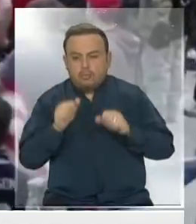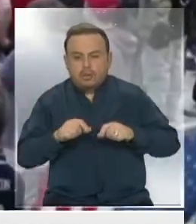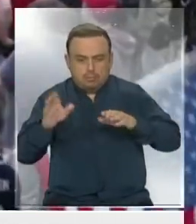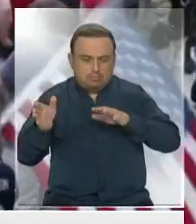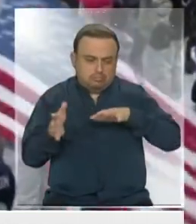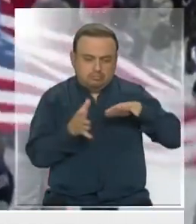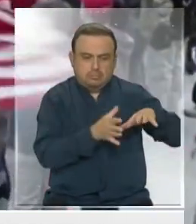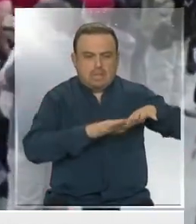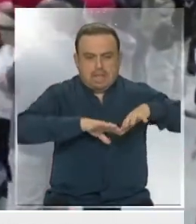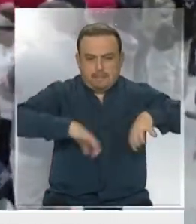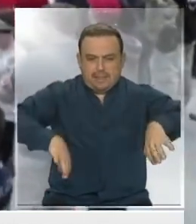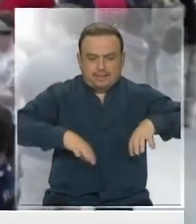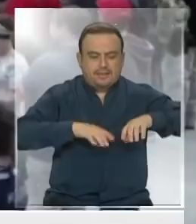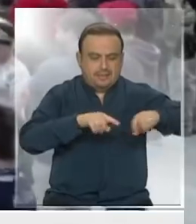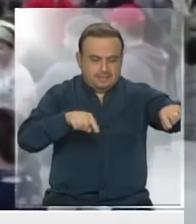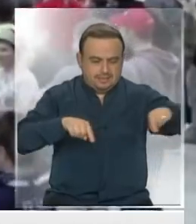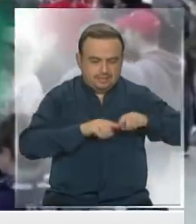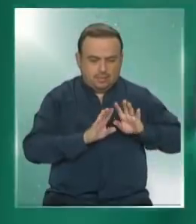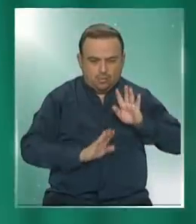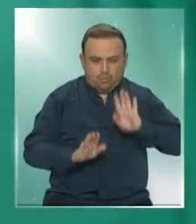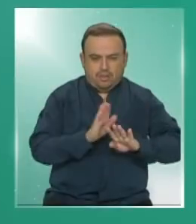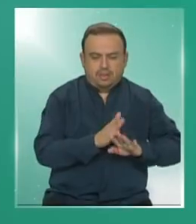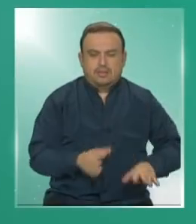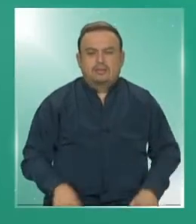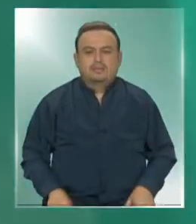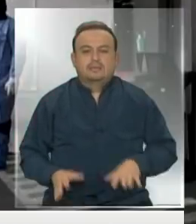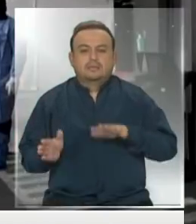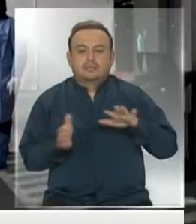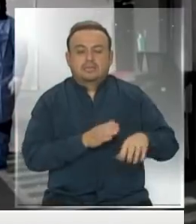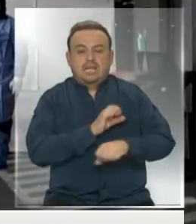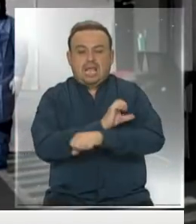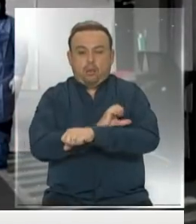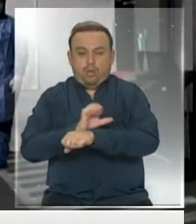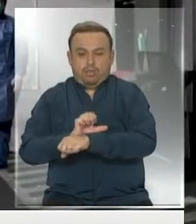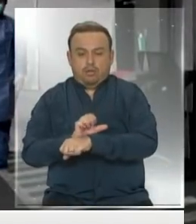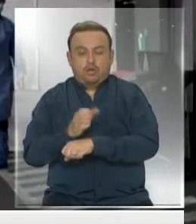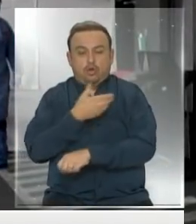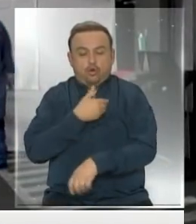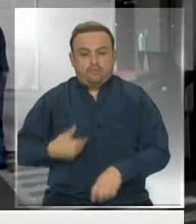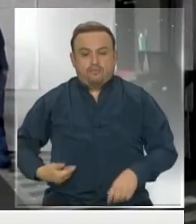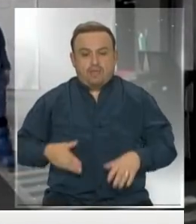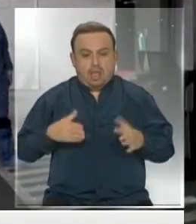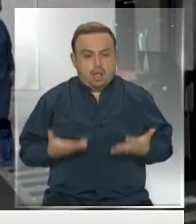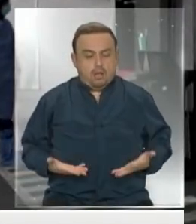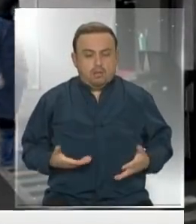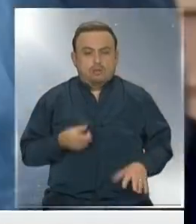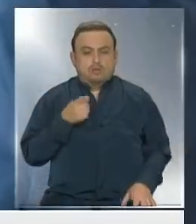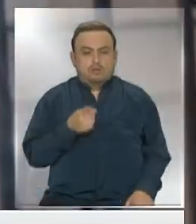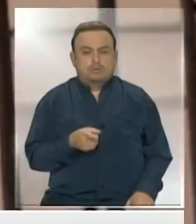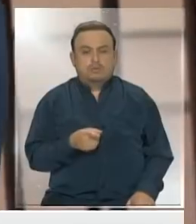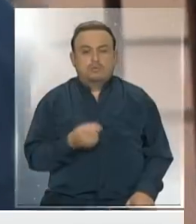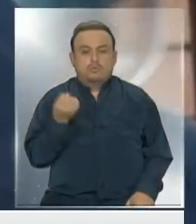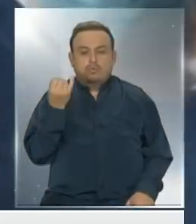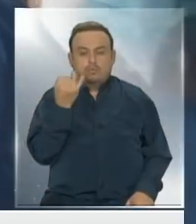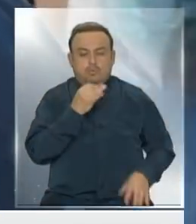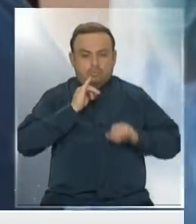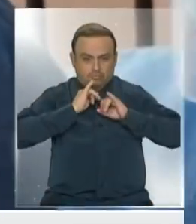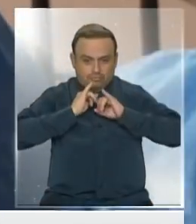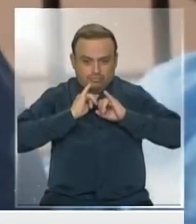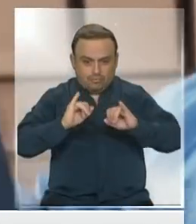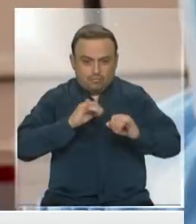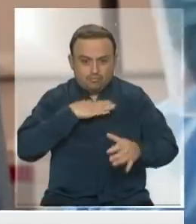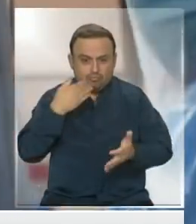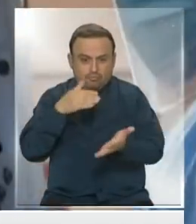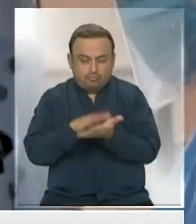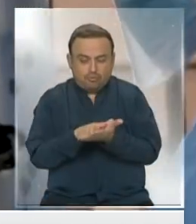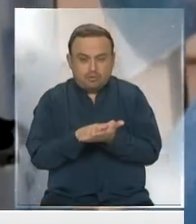aislarlo. Bien, y vamos ahora a Ecuador, porque el gobierno actualizó parte de las cifras de los